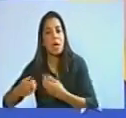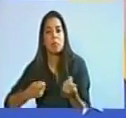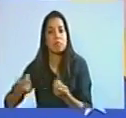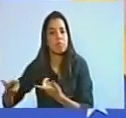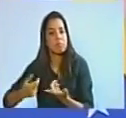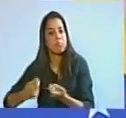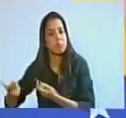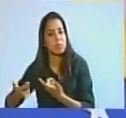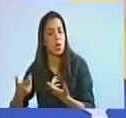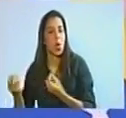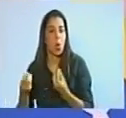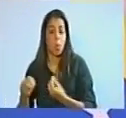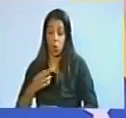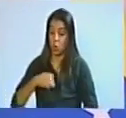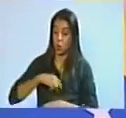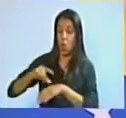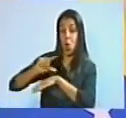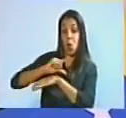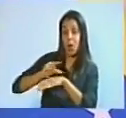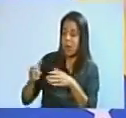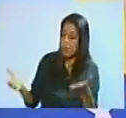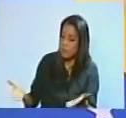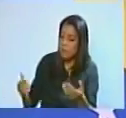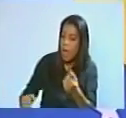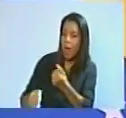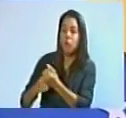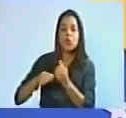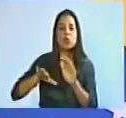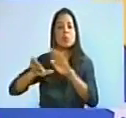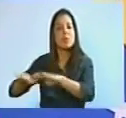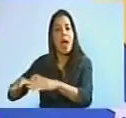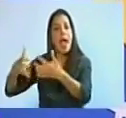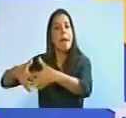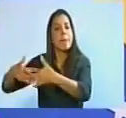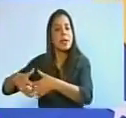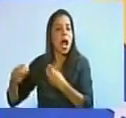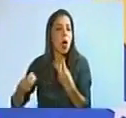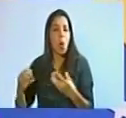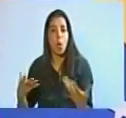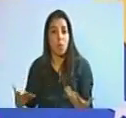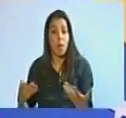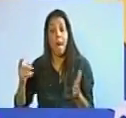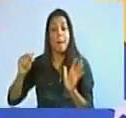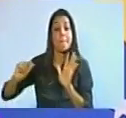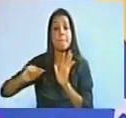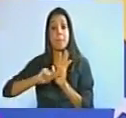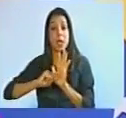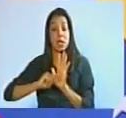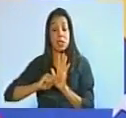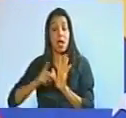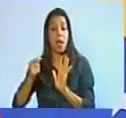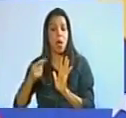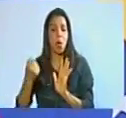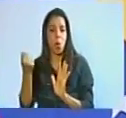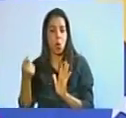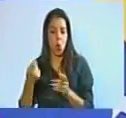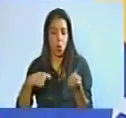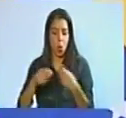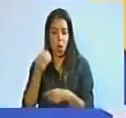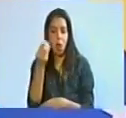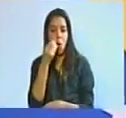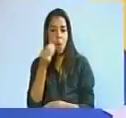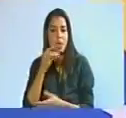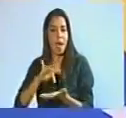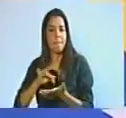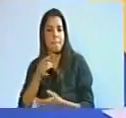medidas para abaratar, para facilitar el acceso a los insumos. Cómo el precio o el costo del producto puede